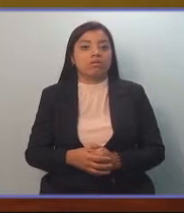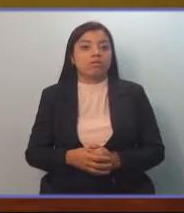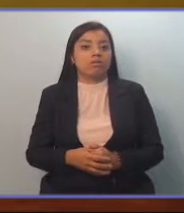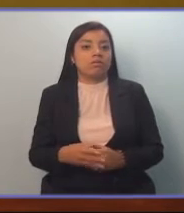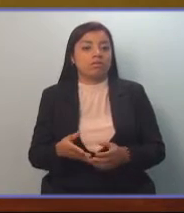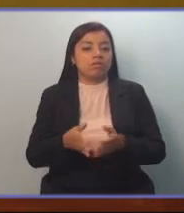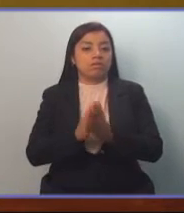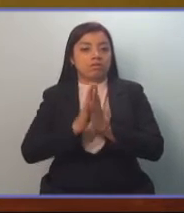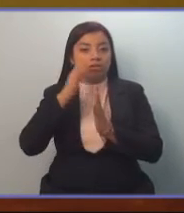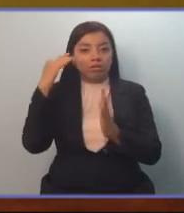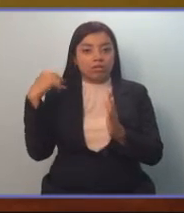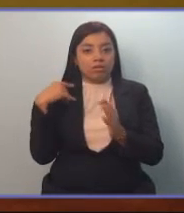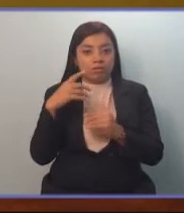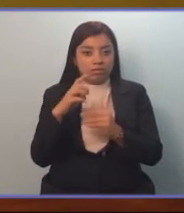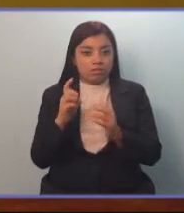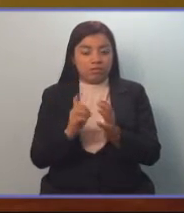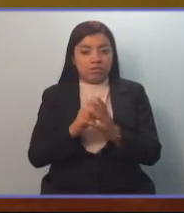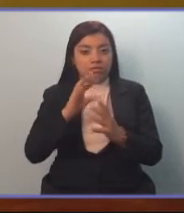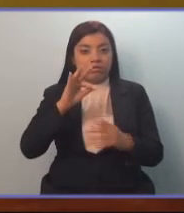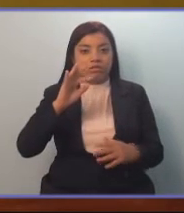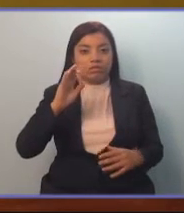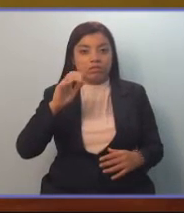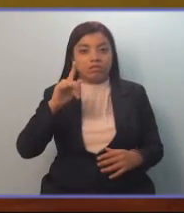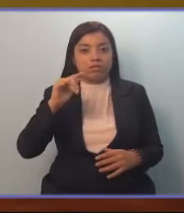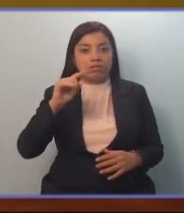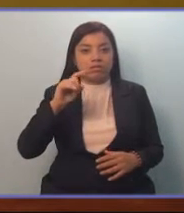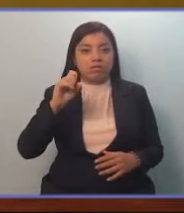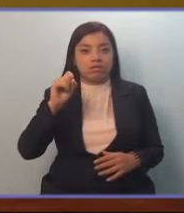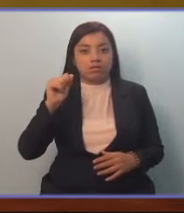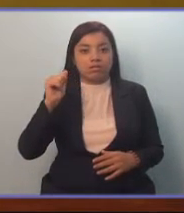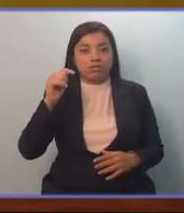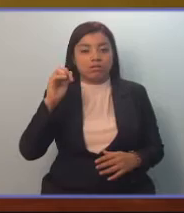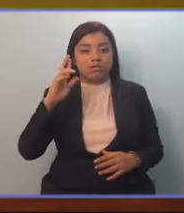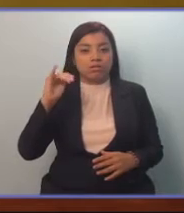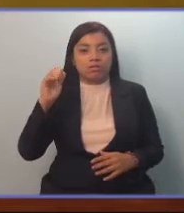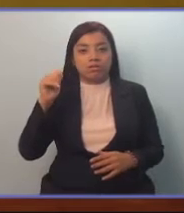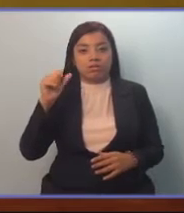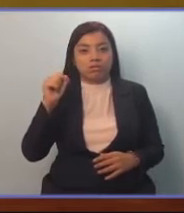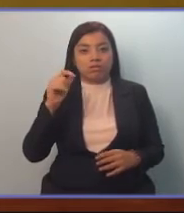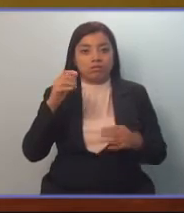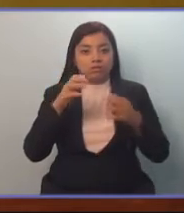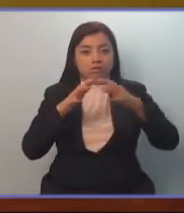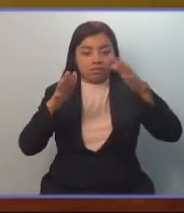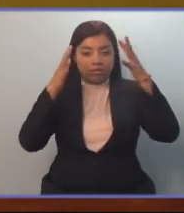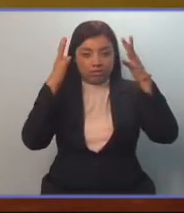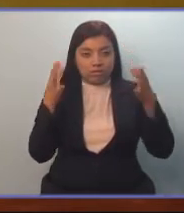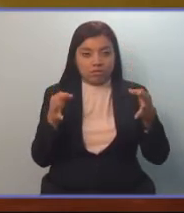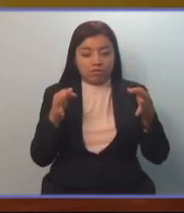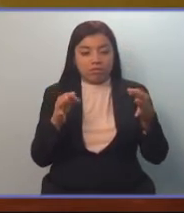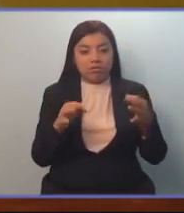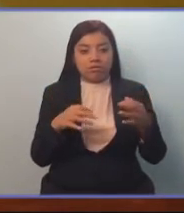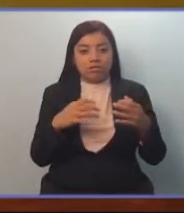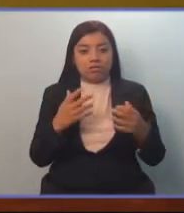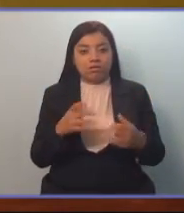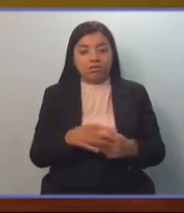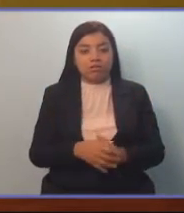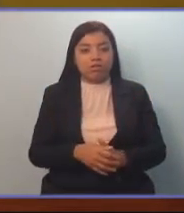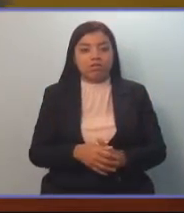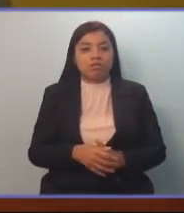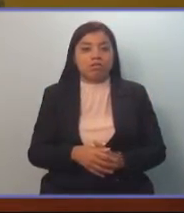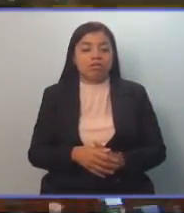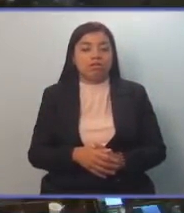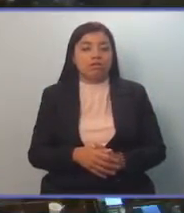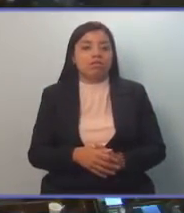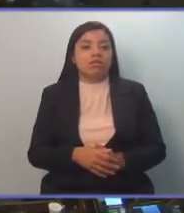Solicitamos a la diputada Felisa Cristales le dé lectura al dictamen número 1 de la Comisión de Defensa.